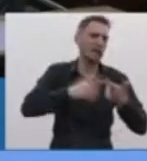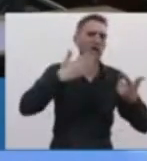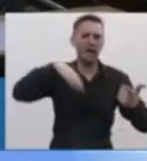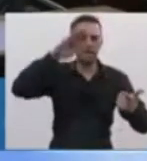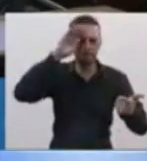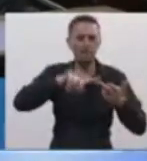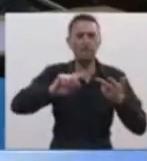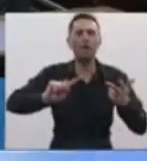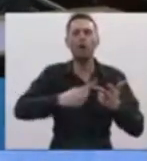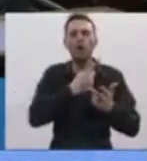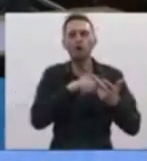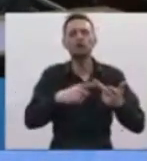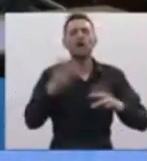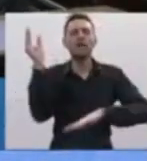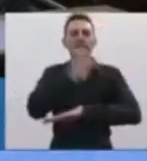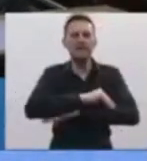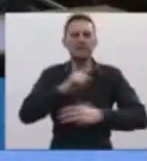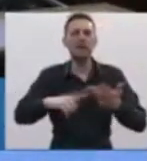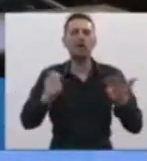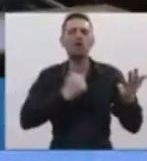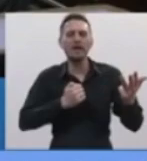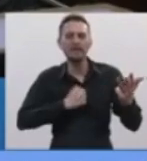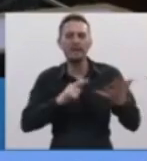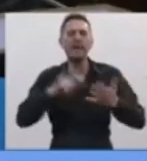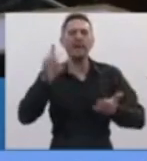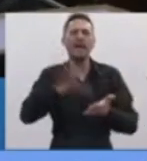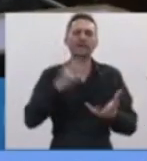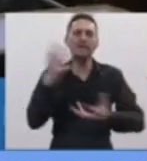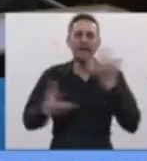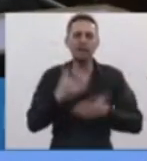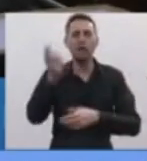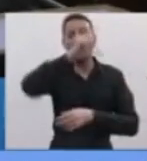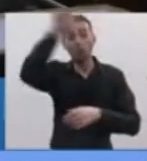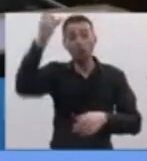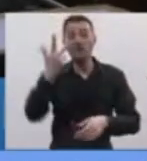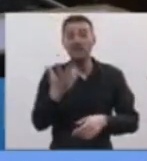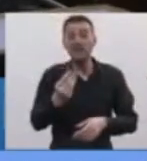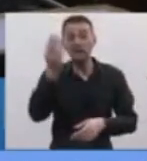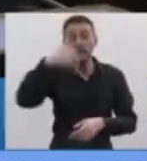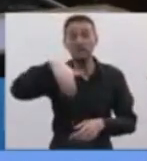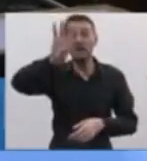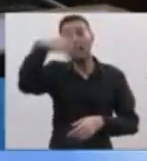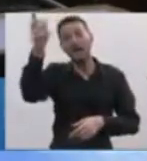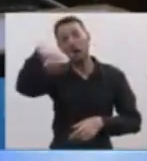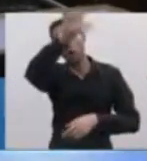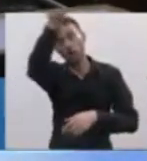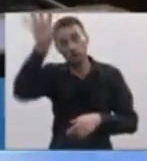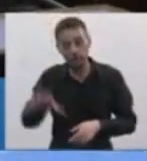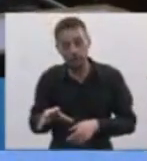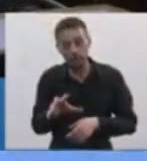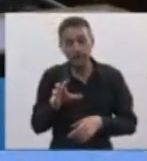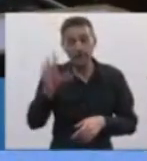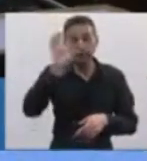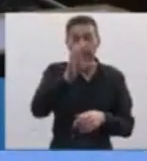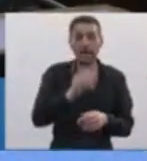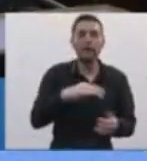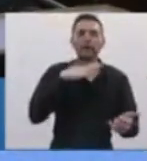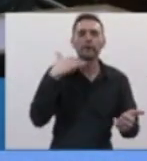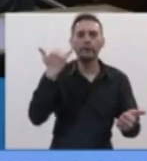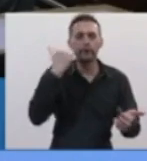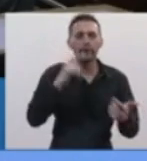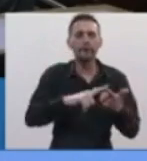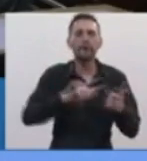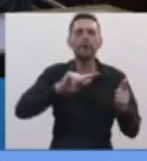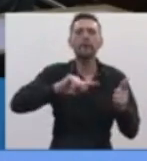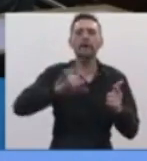pampa la provincia de buenos aires- santa cruz catamarca tierra del fuego formosa hasta tres veces más que el promedio cuales recibieron menos jujuy la